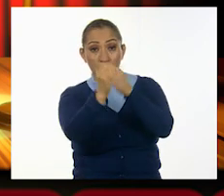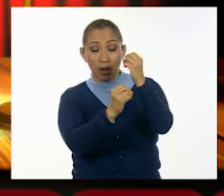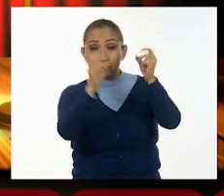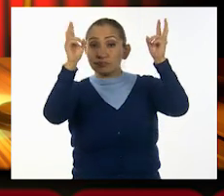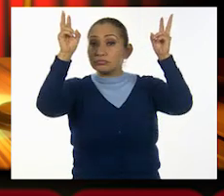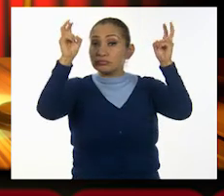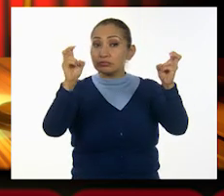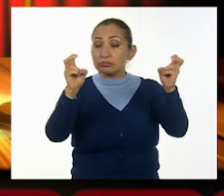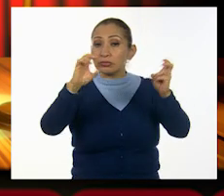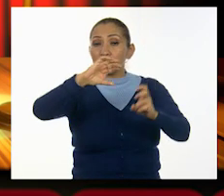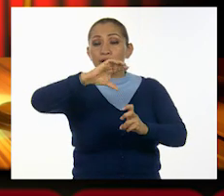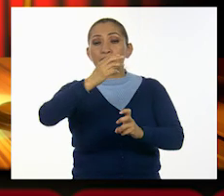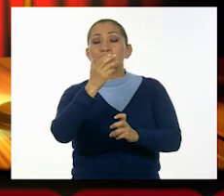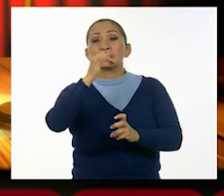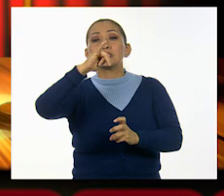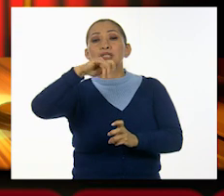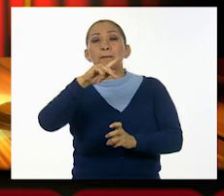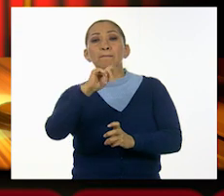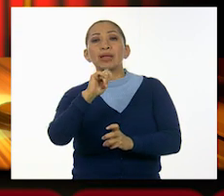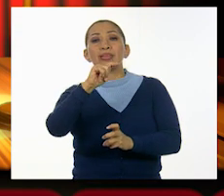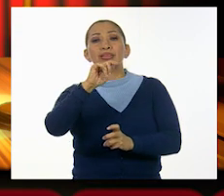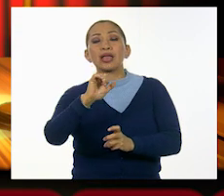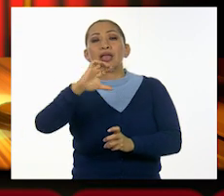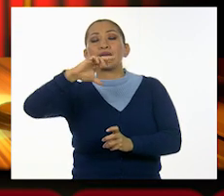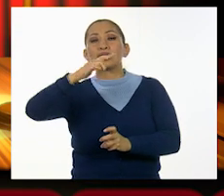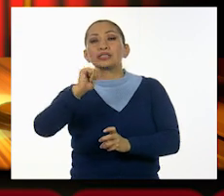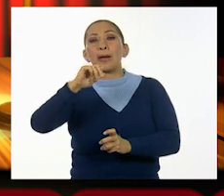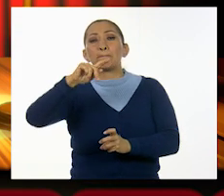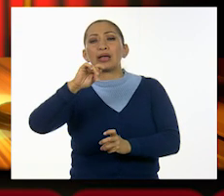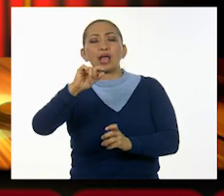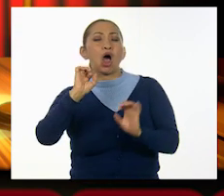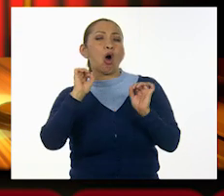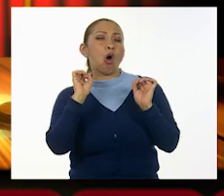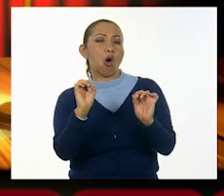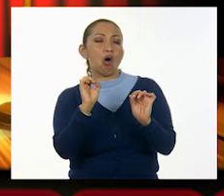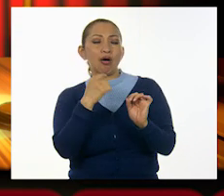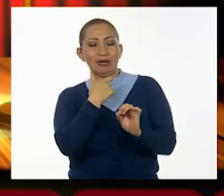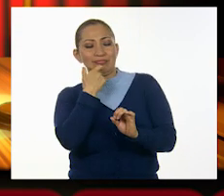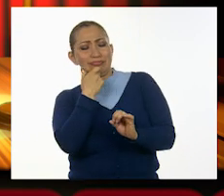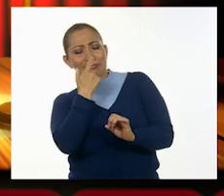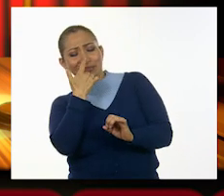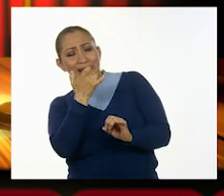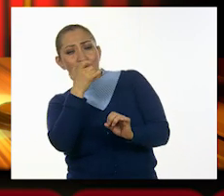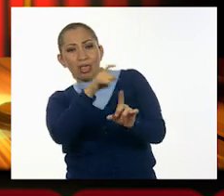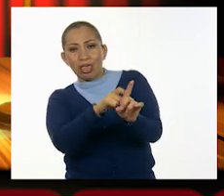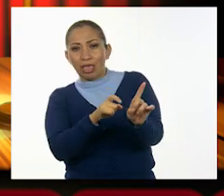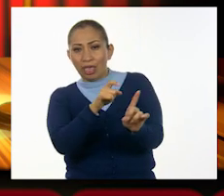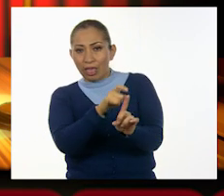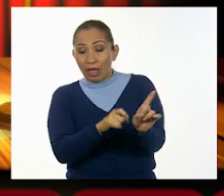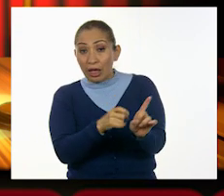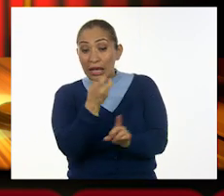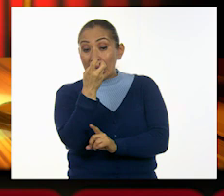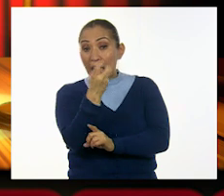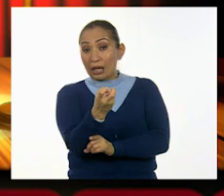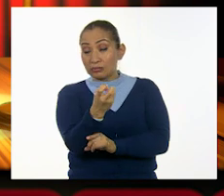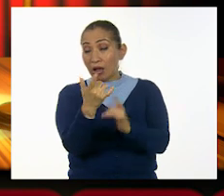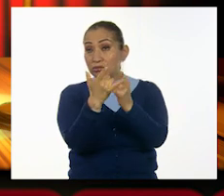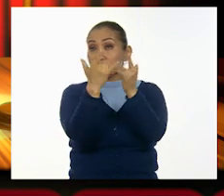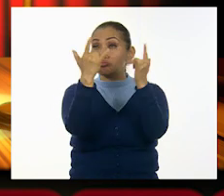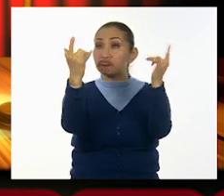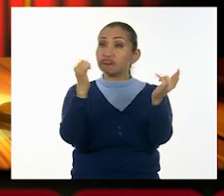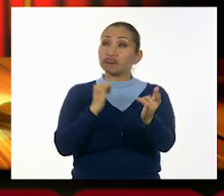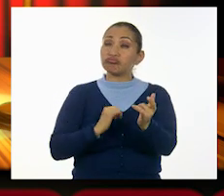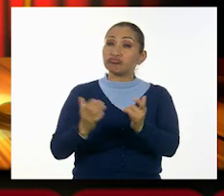titulada Chípete Chápata o El pícaro burlado, porque en esta vieja